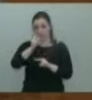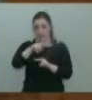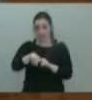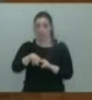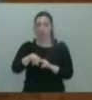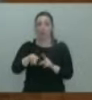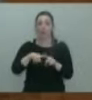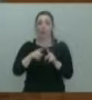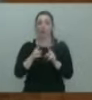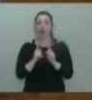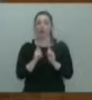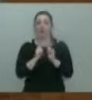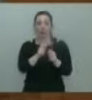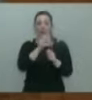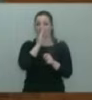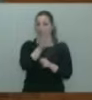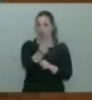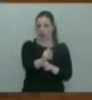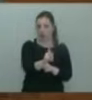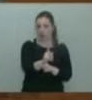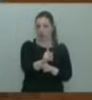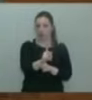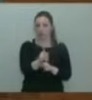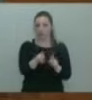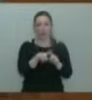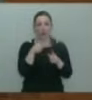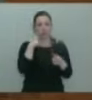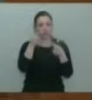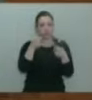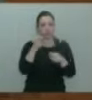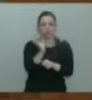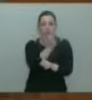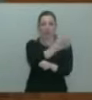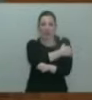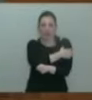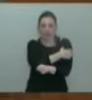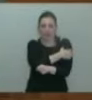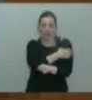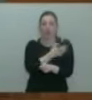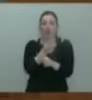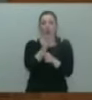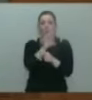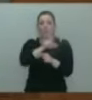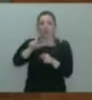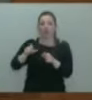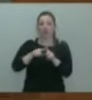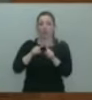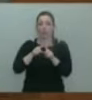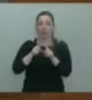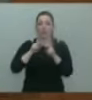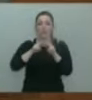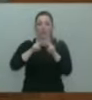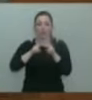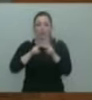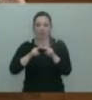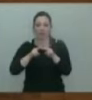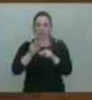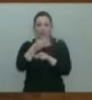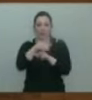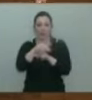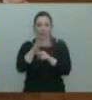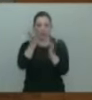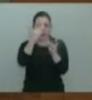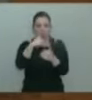directamente, no los va a prestar directamente. No va a tener ni vigilantes jurados, ni empleados de mantenimiento, ni vigilantes